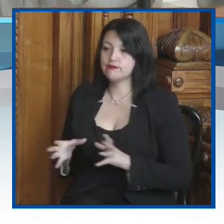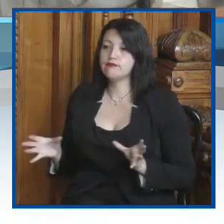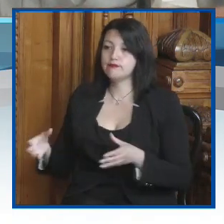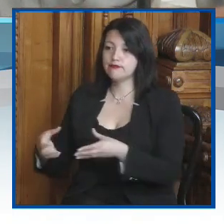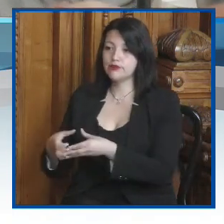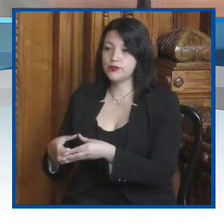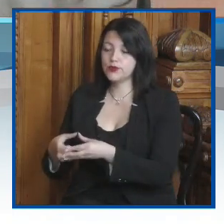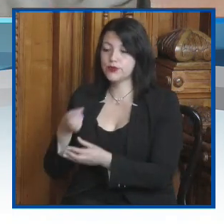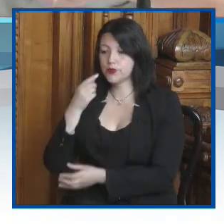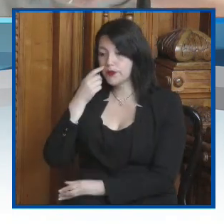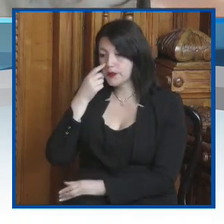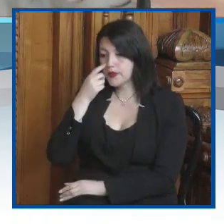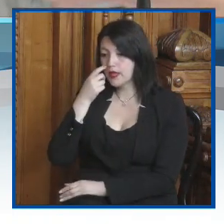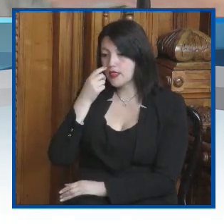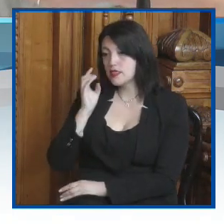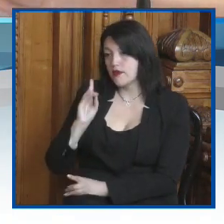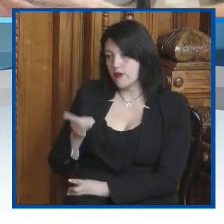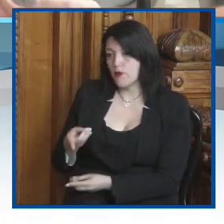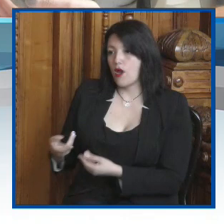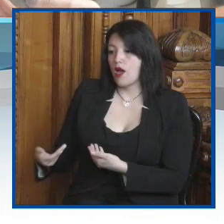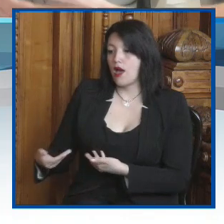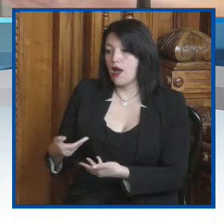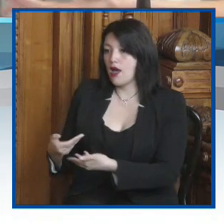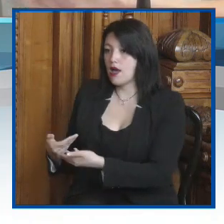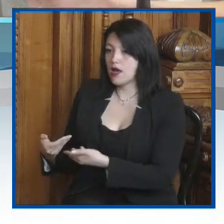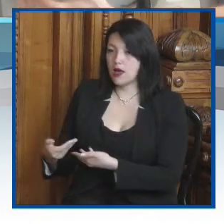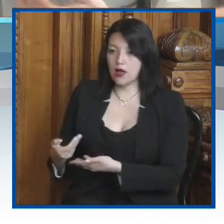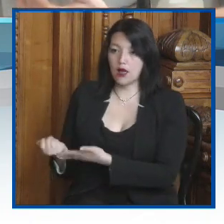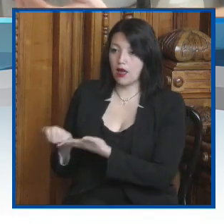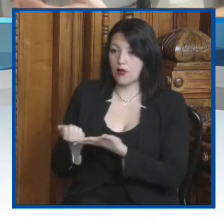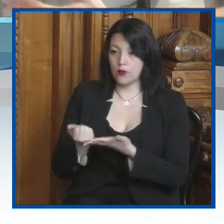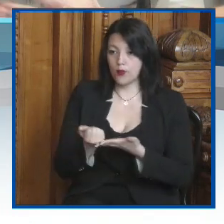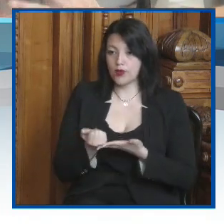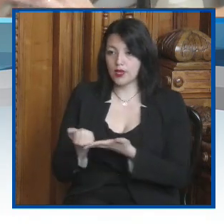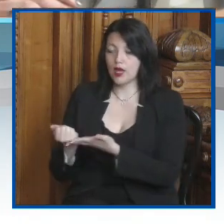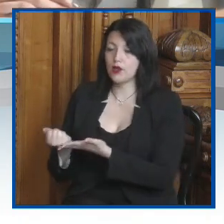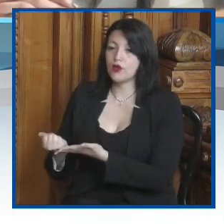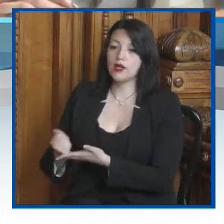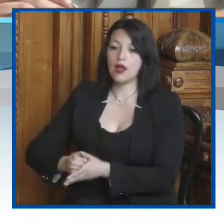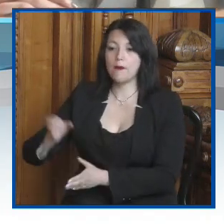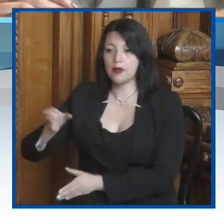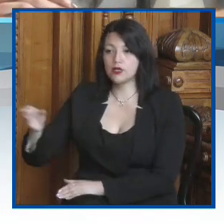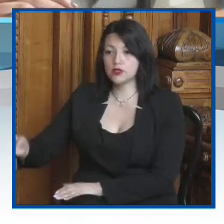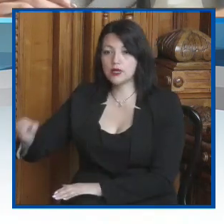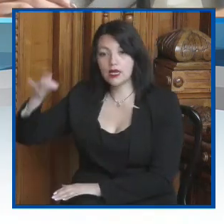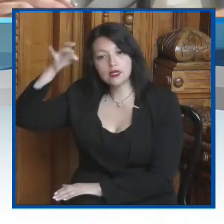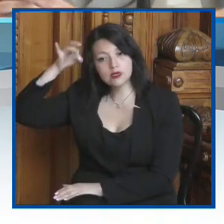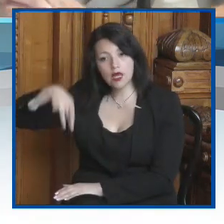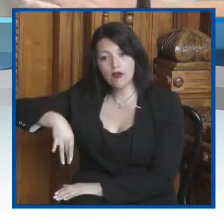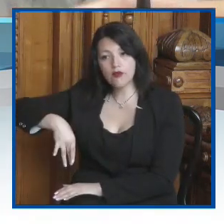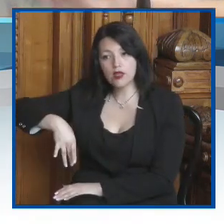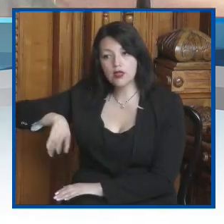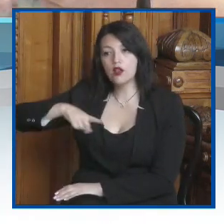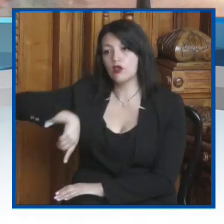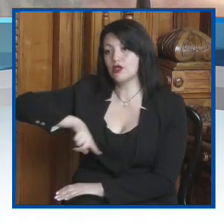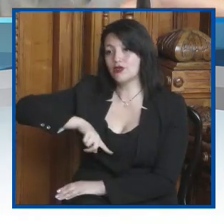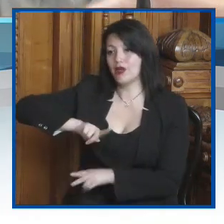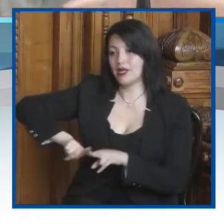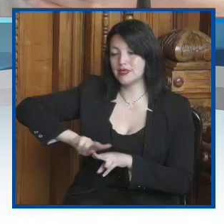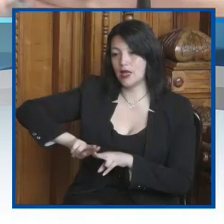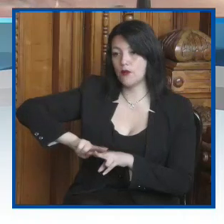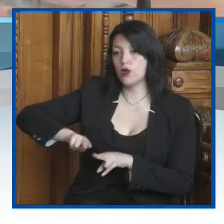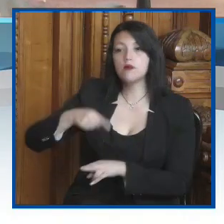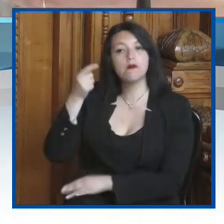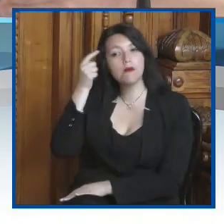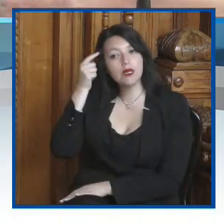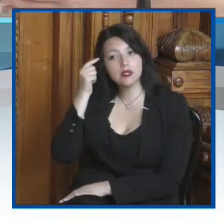Sí, nos tenemos que apoyar en la gente que sabe y empezar a aplicarlas desde lo que hacemos, y pensar, como ustedes